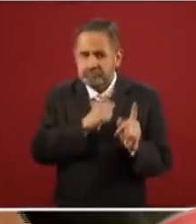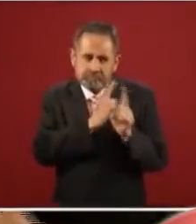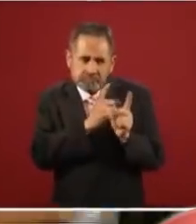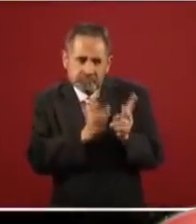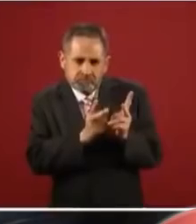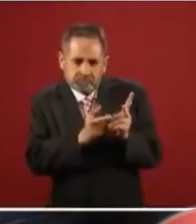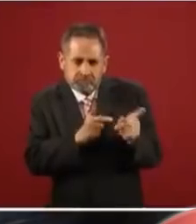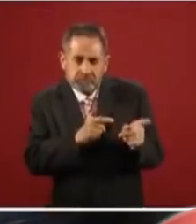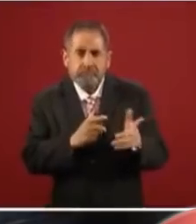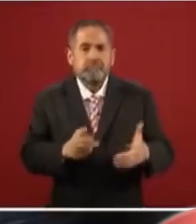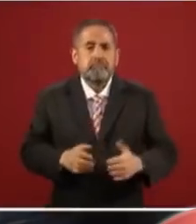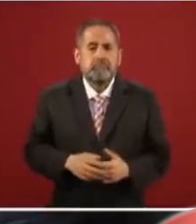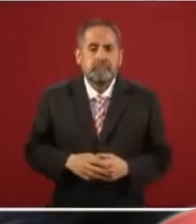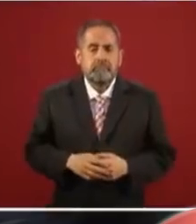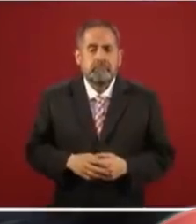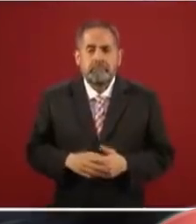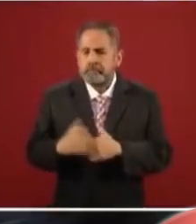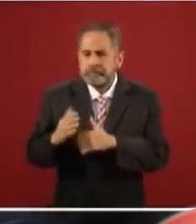del por qué